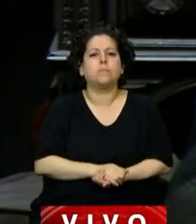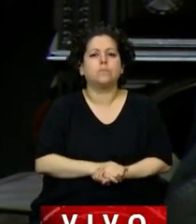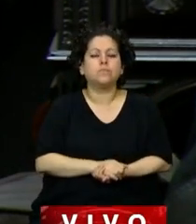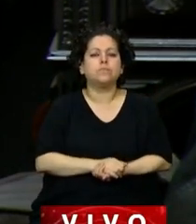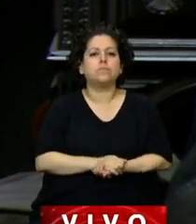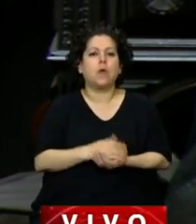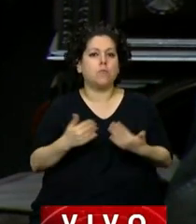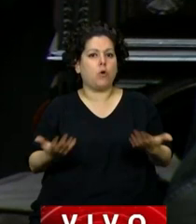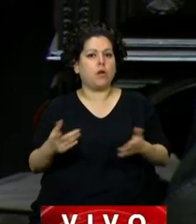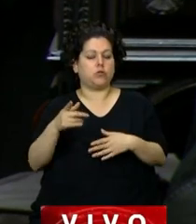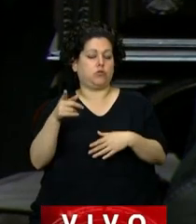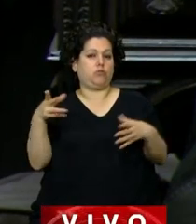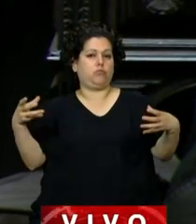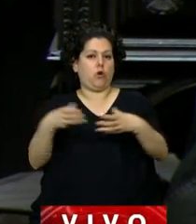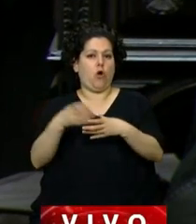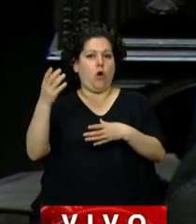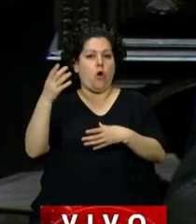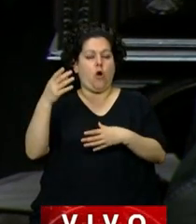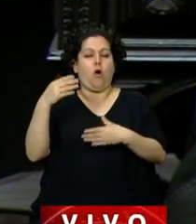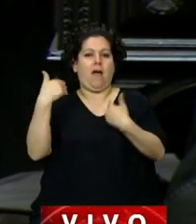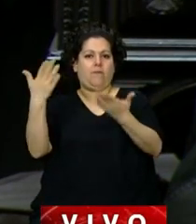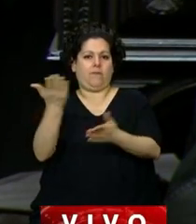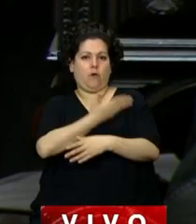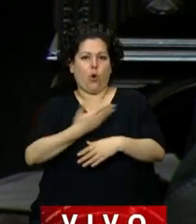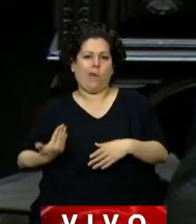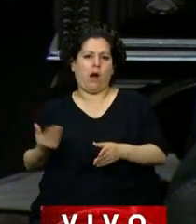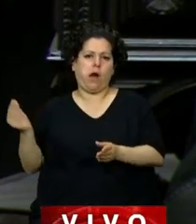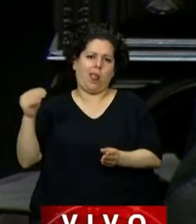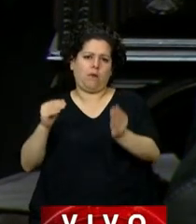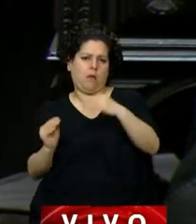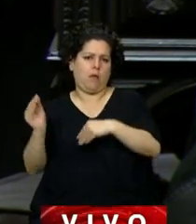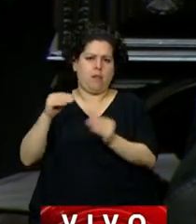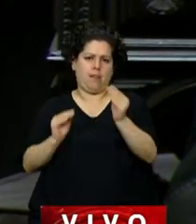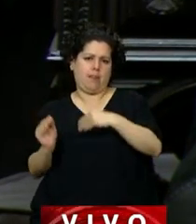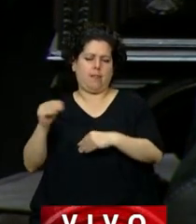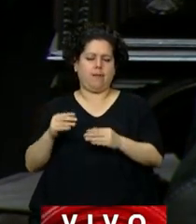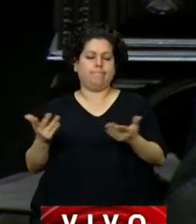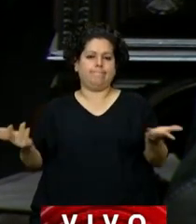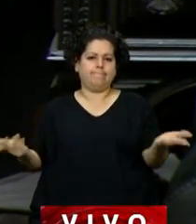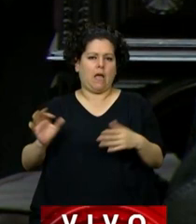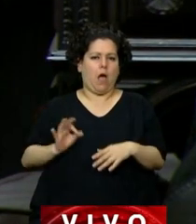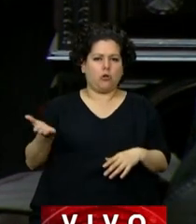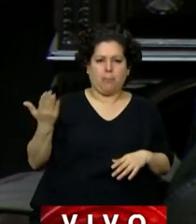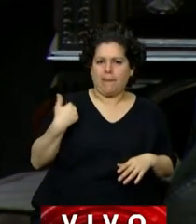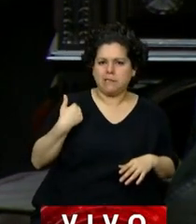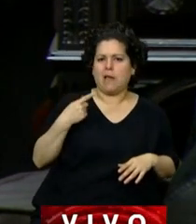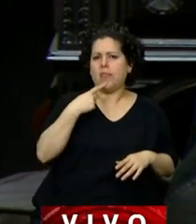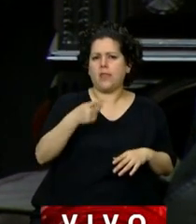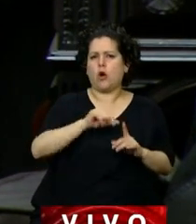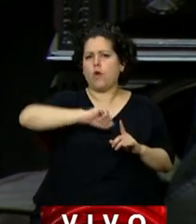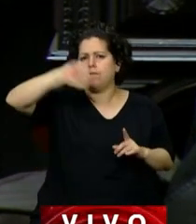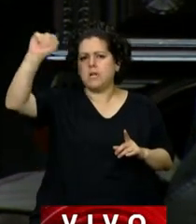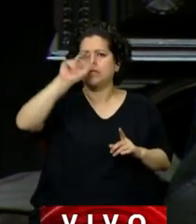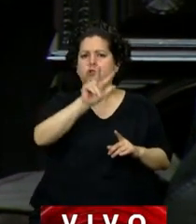Pese a esto, el oficialismo sigue dibujando el presupuesto nacional. Ya lo hizo el año pasado, con una proyección de la inflación